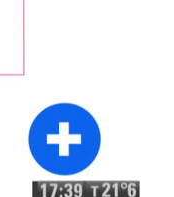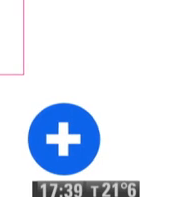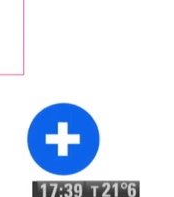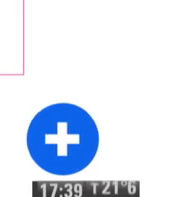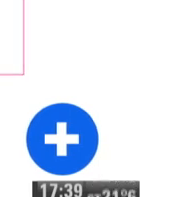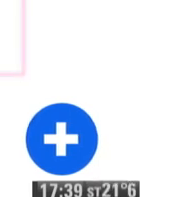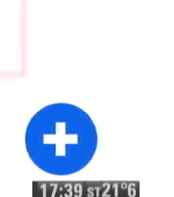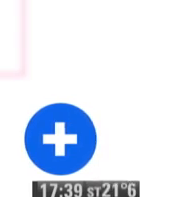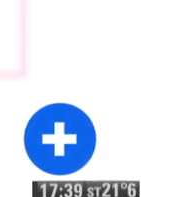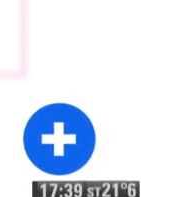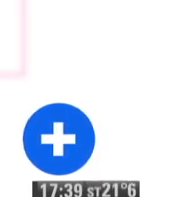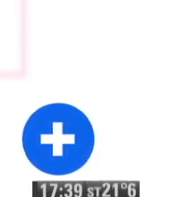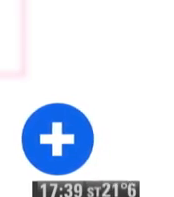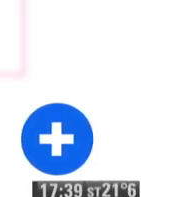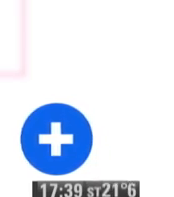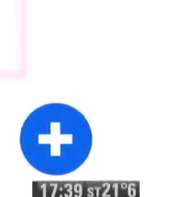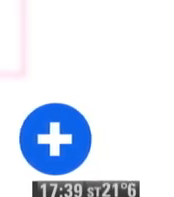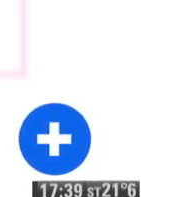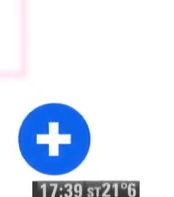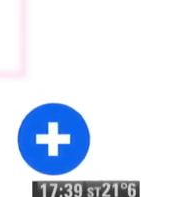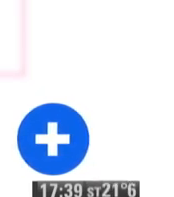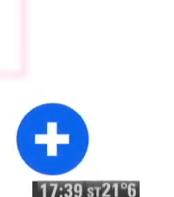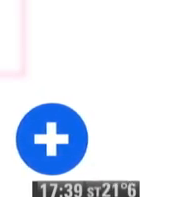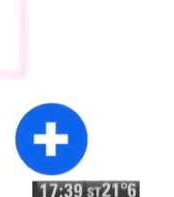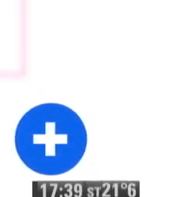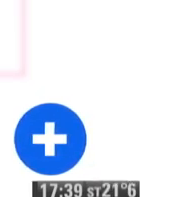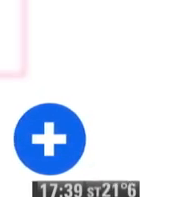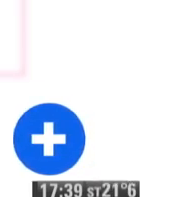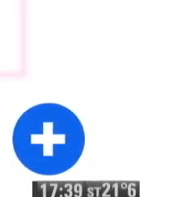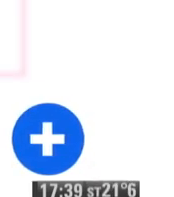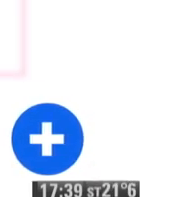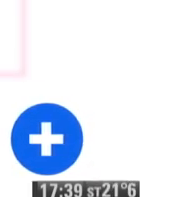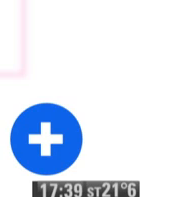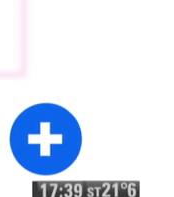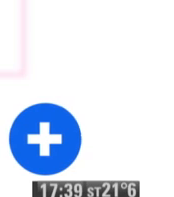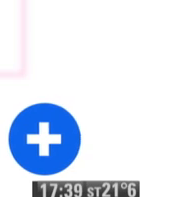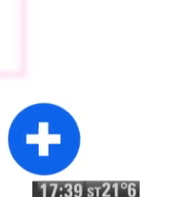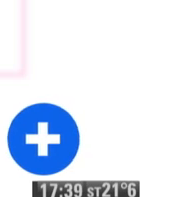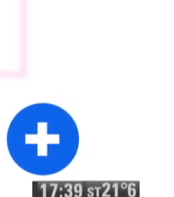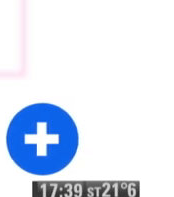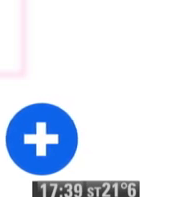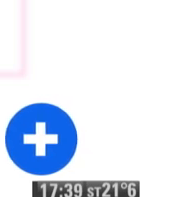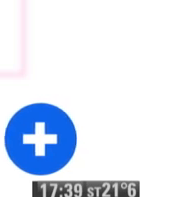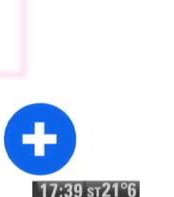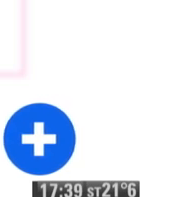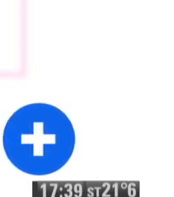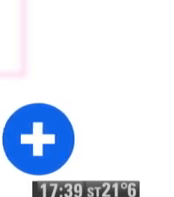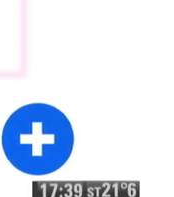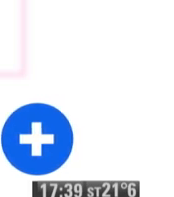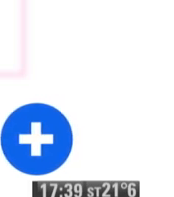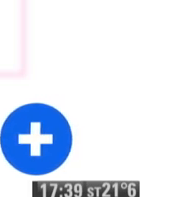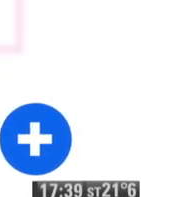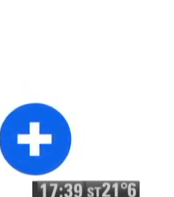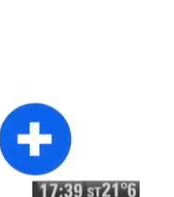ver el contenido de sexto y séptimo, o sexto y primer año, de 9 a 11. Las materias del ciclo básico del secundario de 11 a